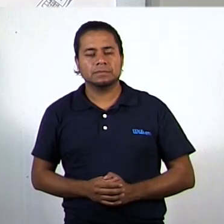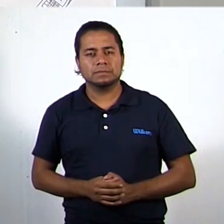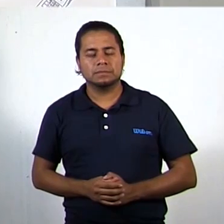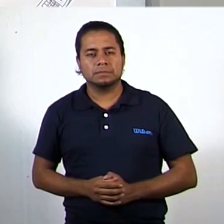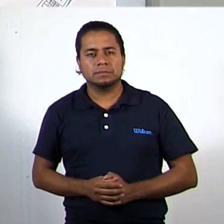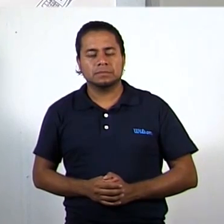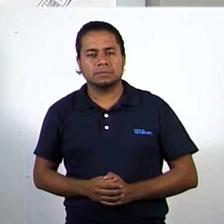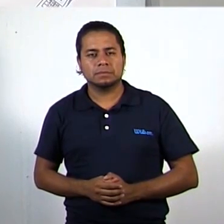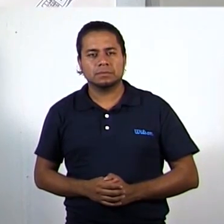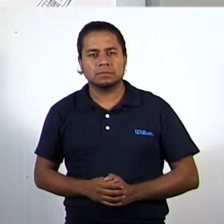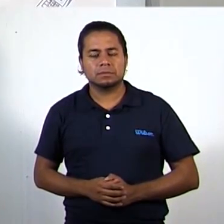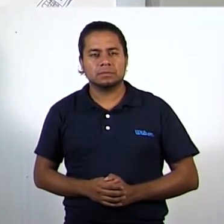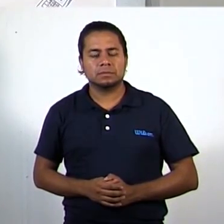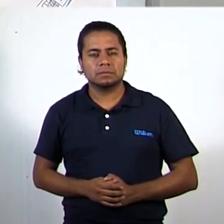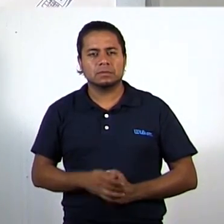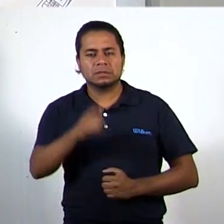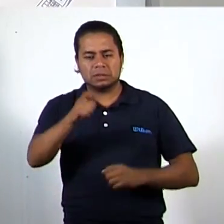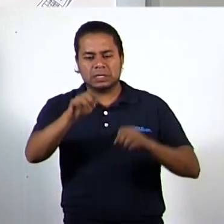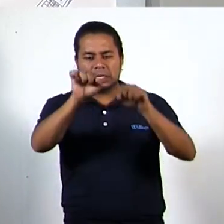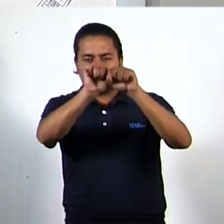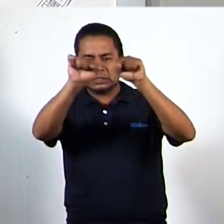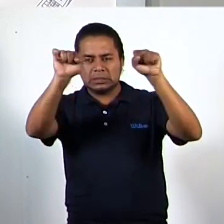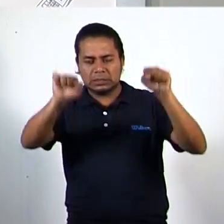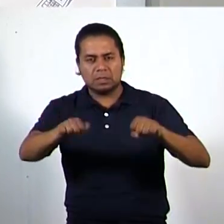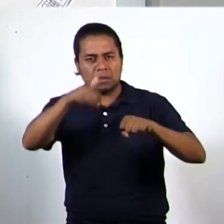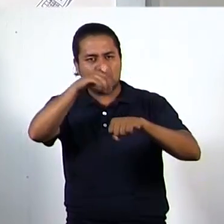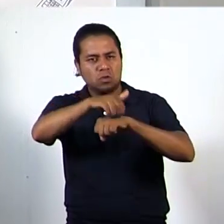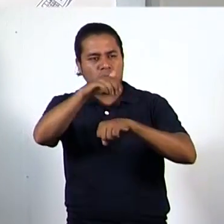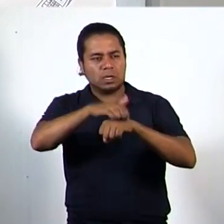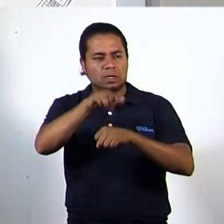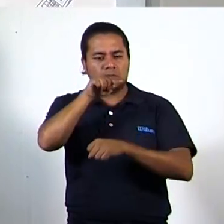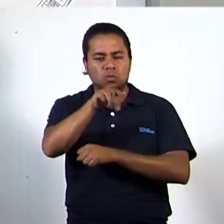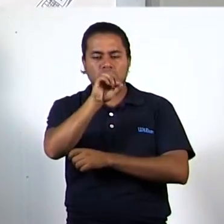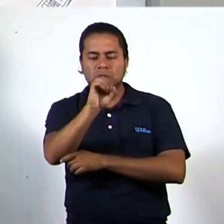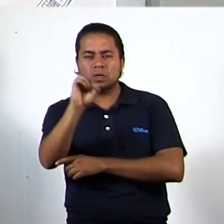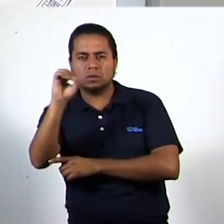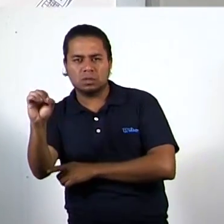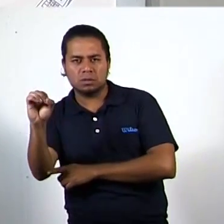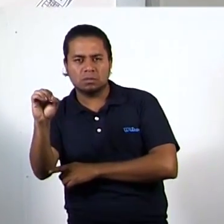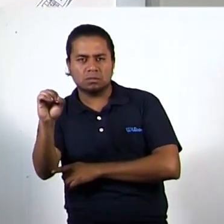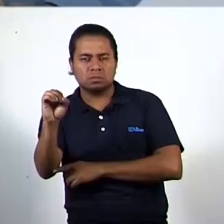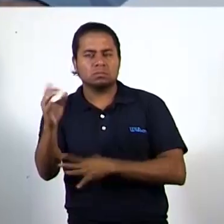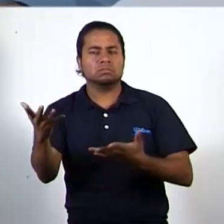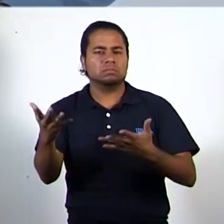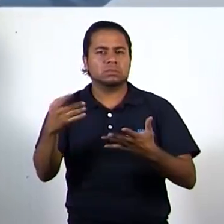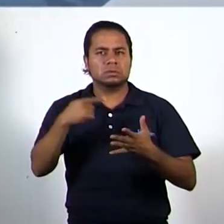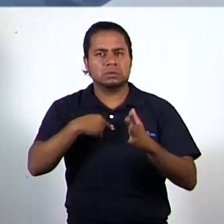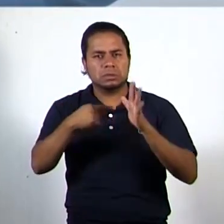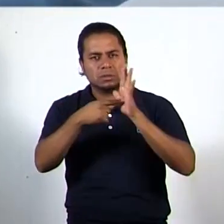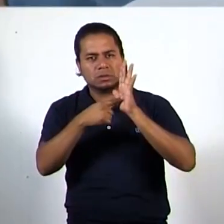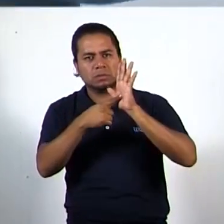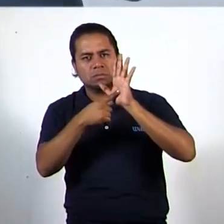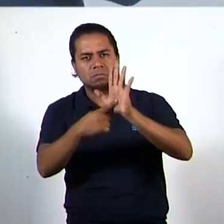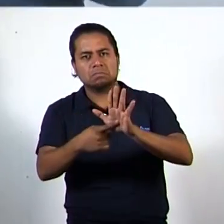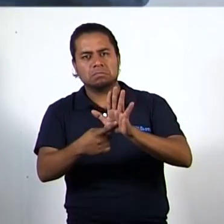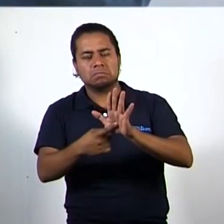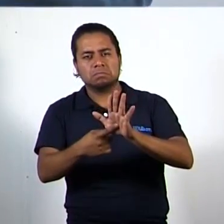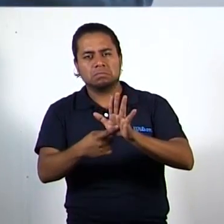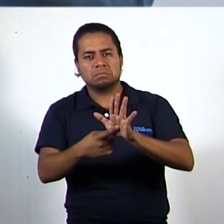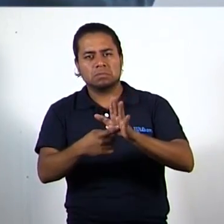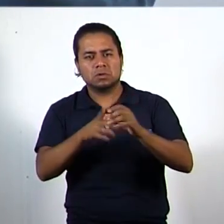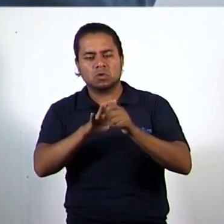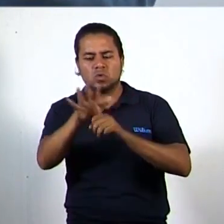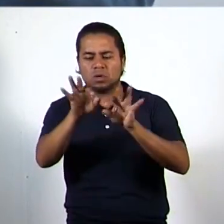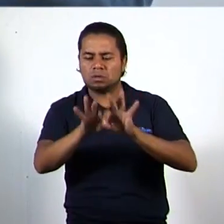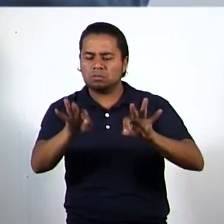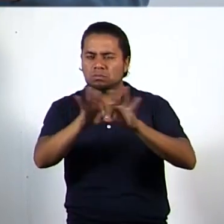¿Qué es el sistema de numeración decimal? A partir de todo esto que te he mostrado, que es cuál es el número